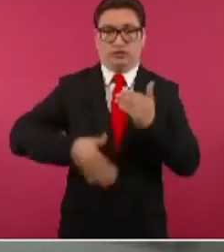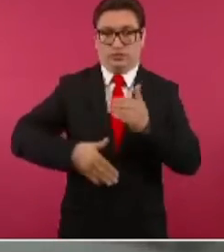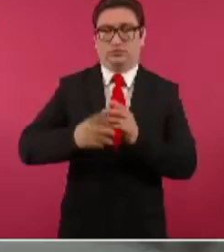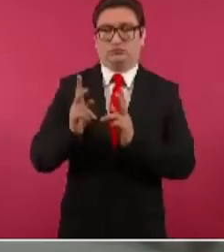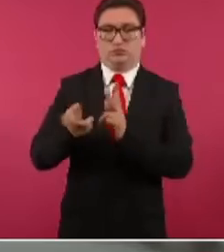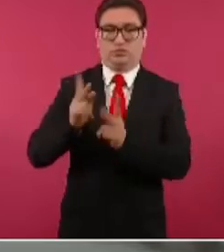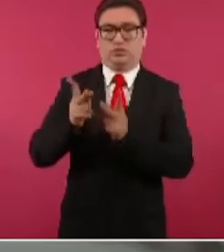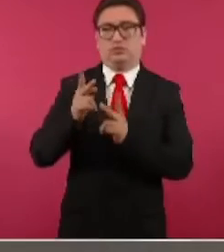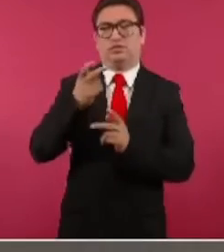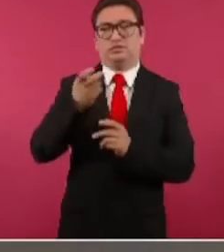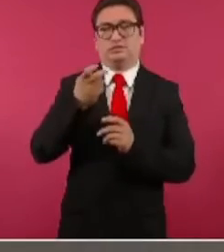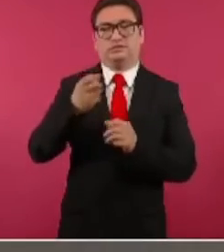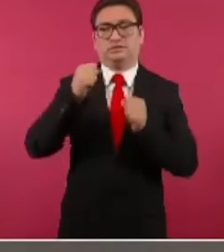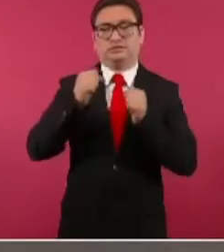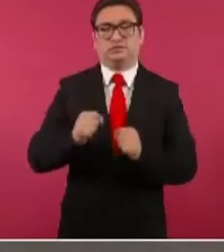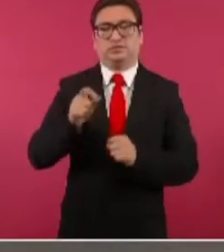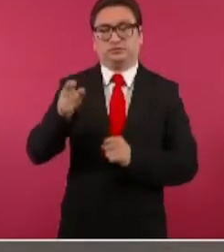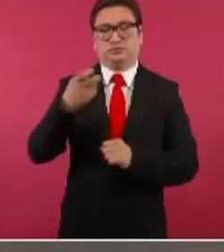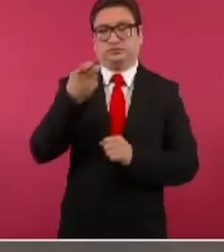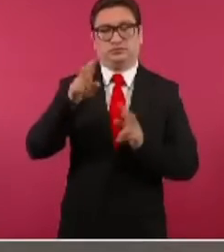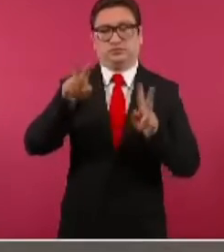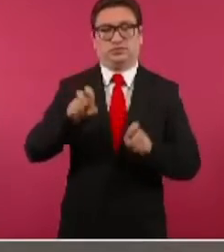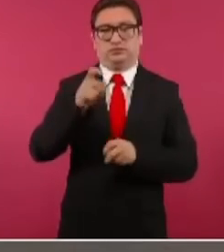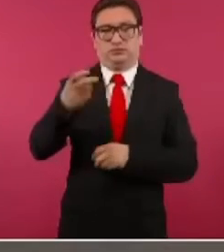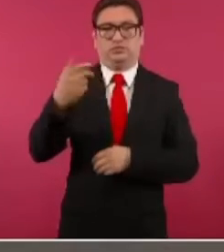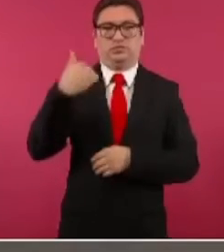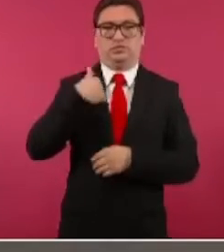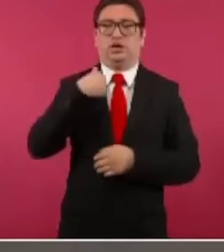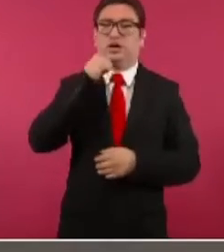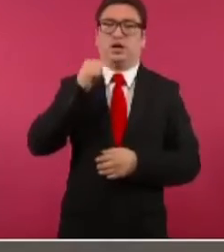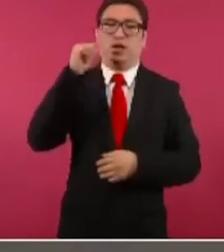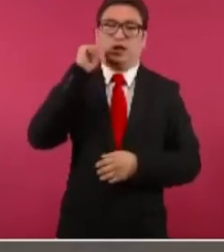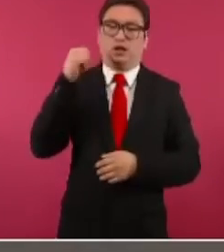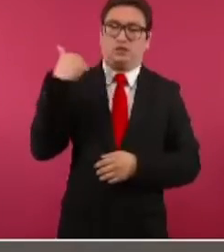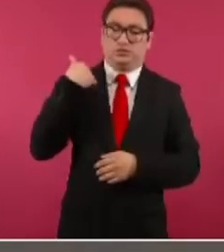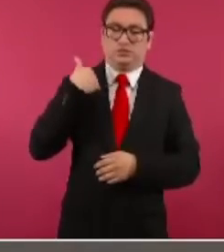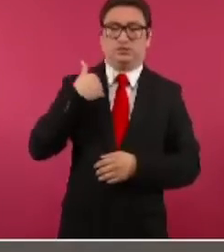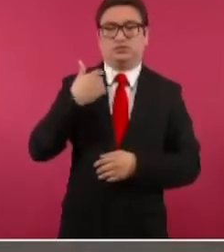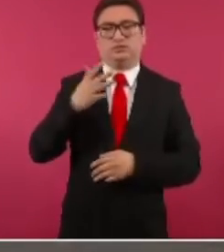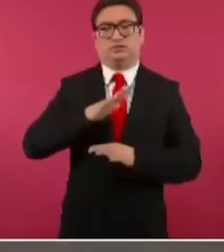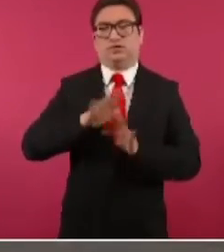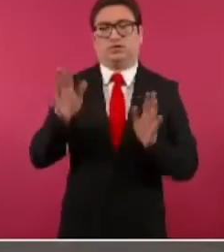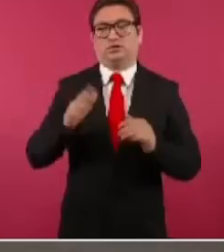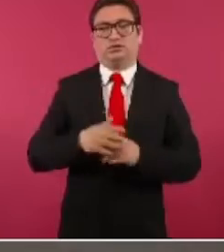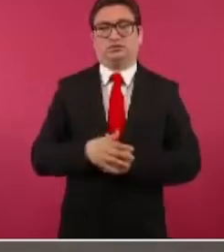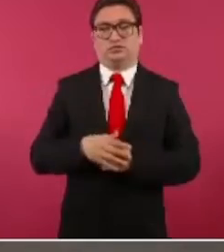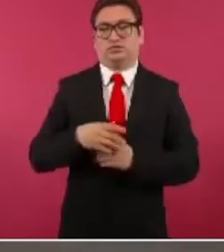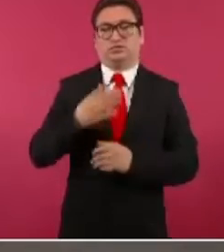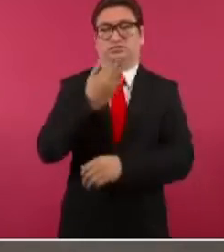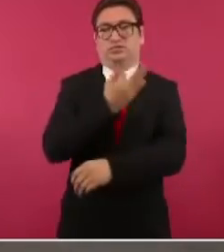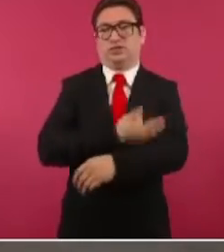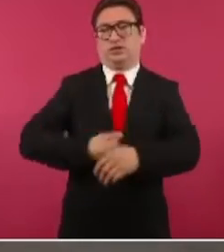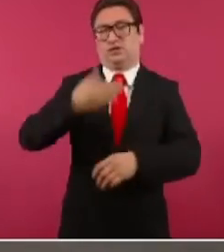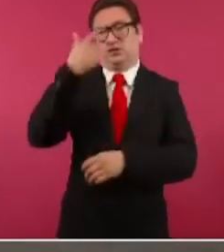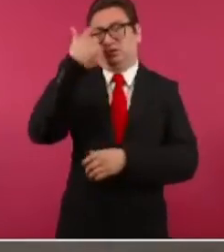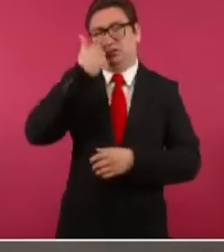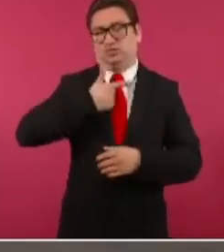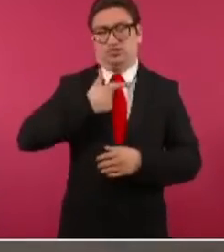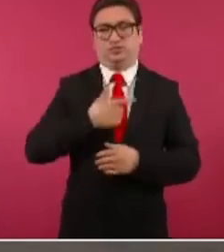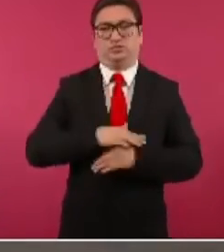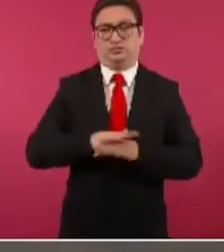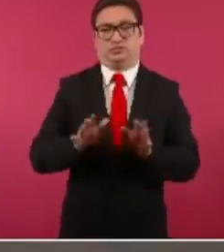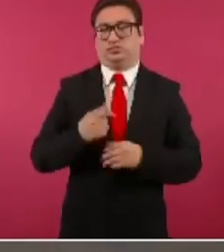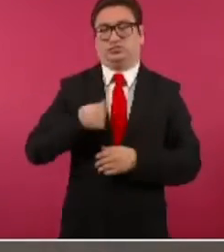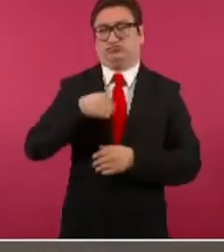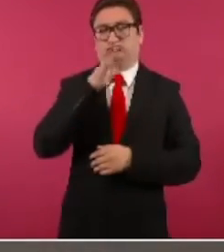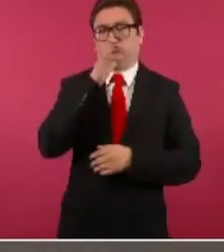seguramente es para eso. Me buscó ayer, ya en la tarde noche, ya no